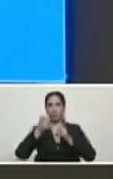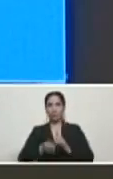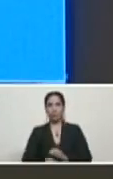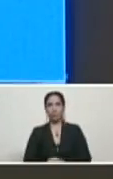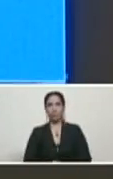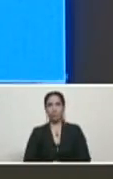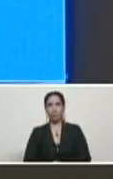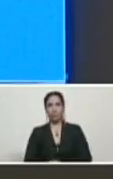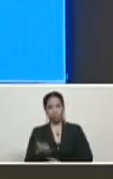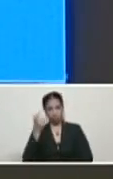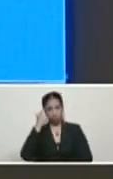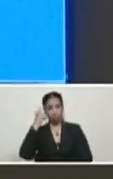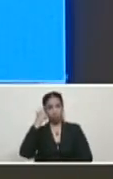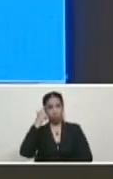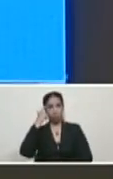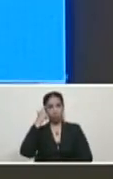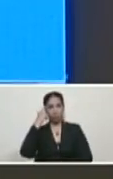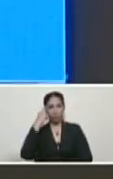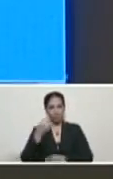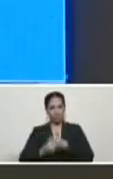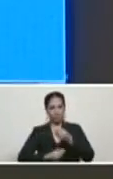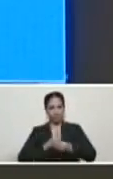supo hacer.